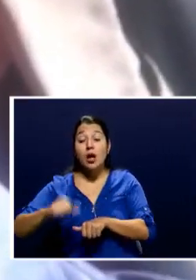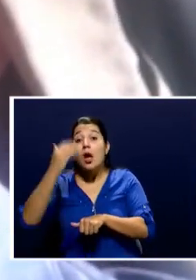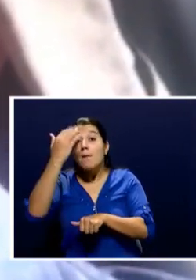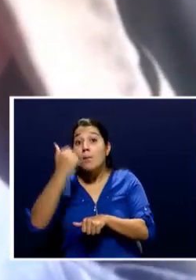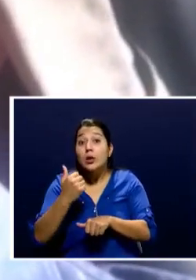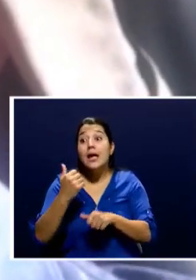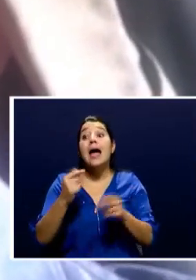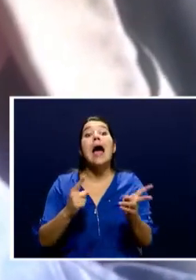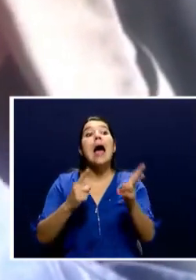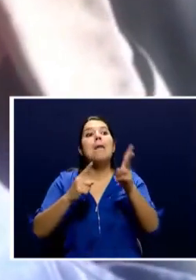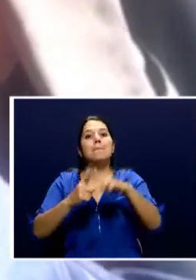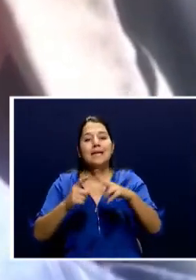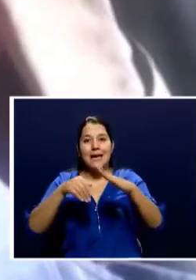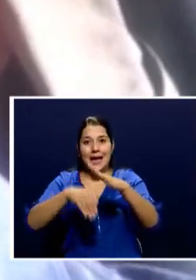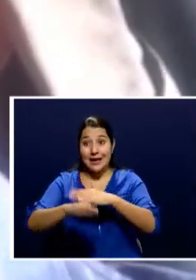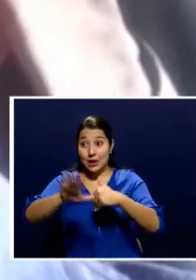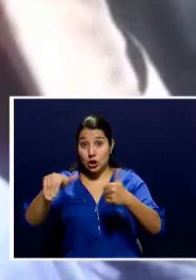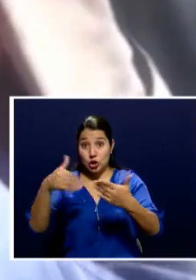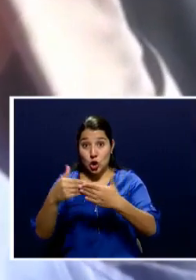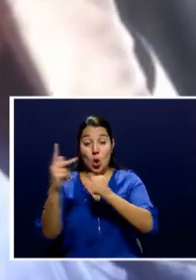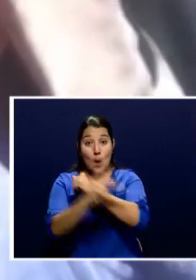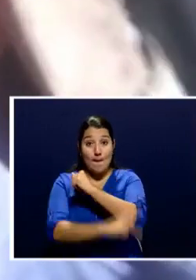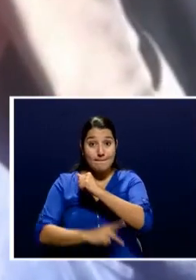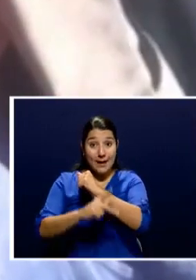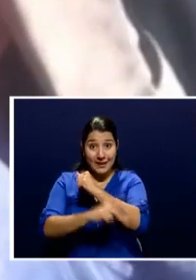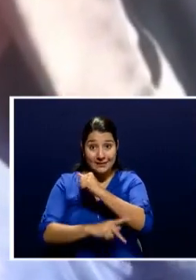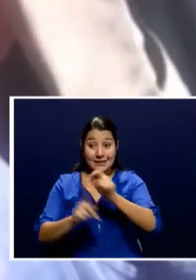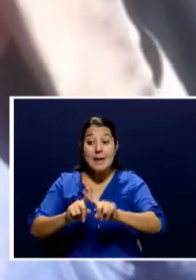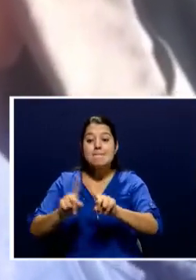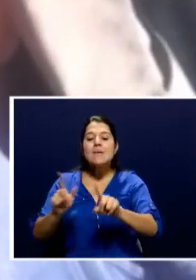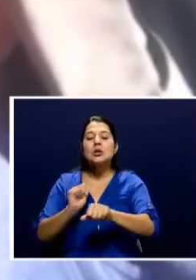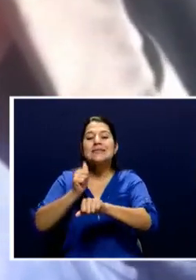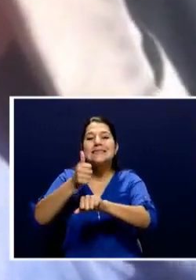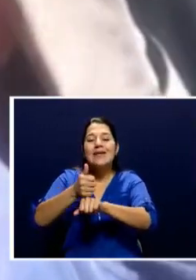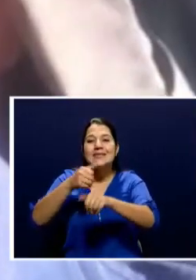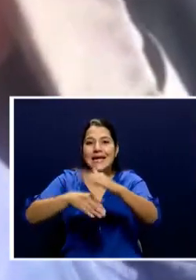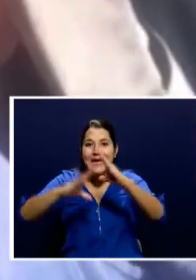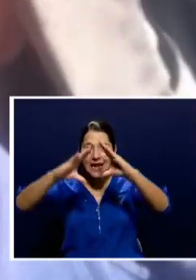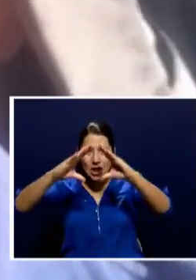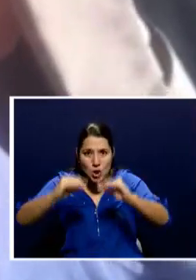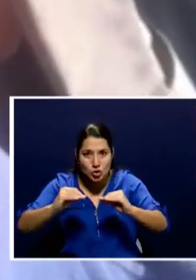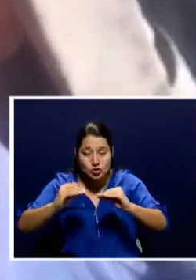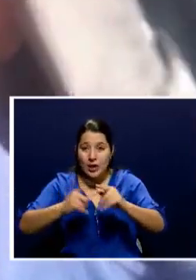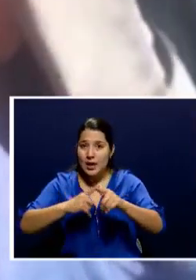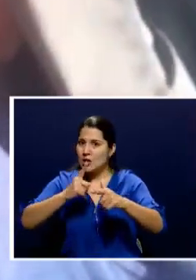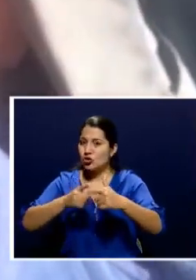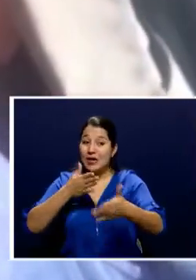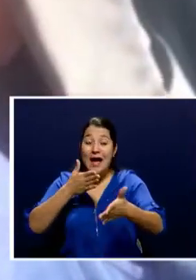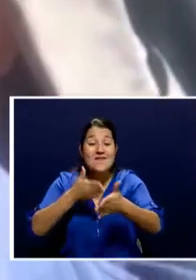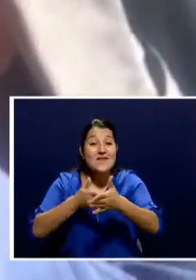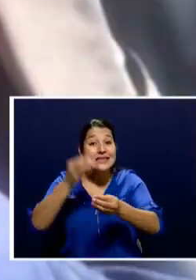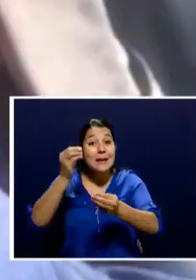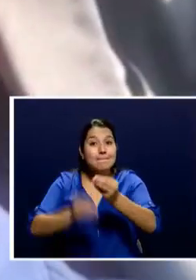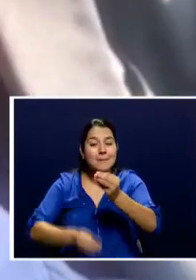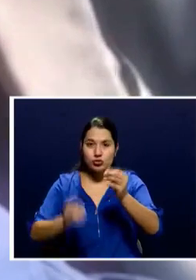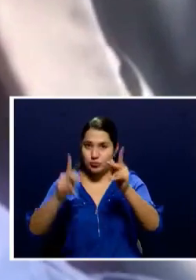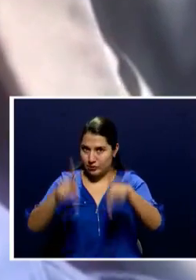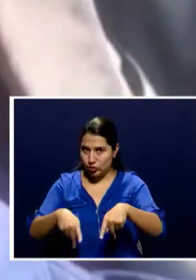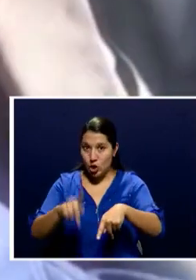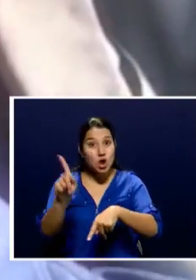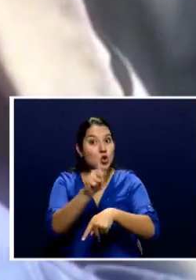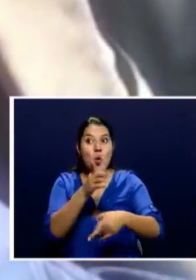el país ordenada, se está haciendo una franja horaria nocturna que afecta a muchísimas menos personas. No es una